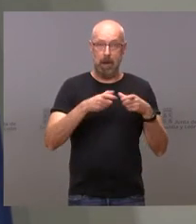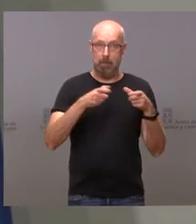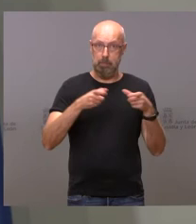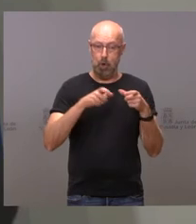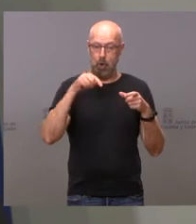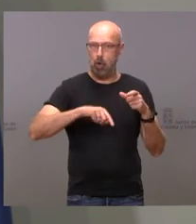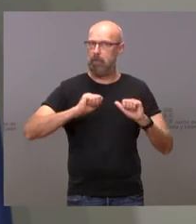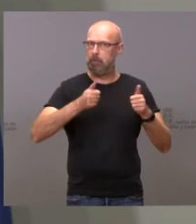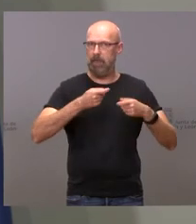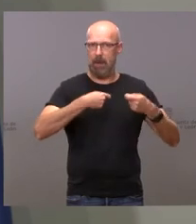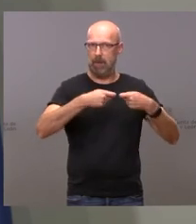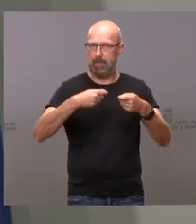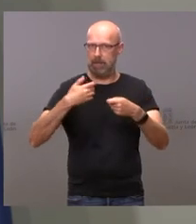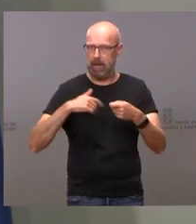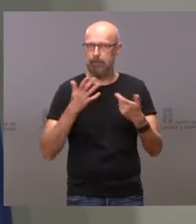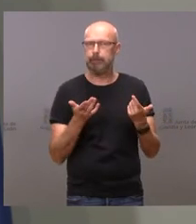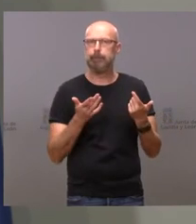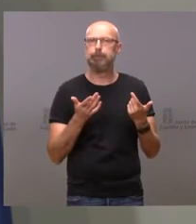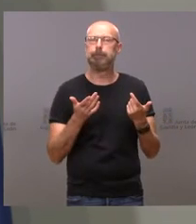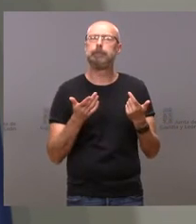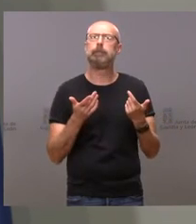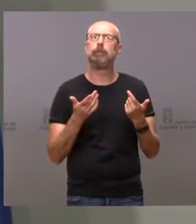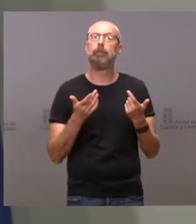la venta. Los bonos,